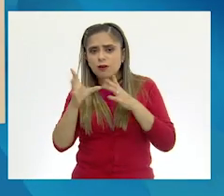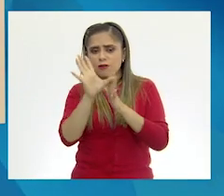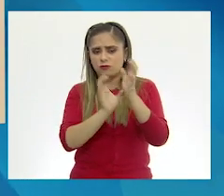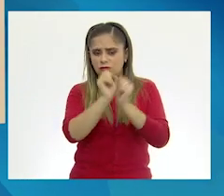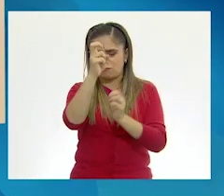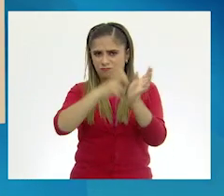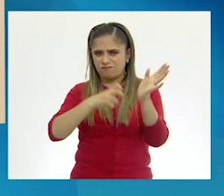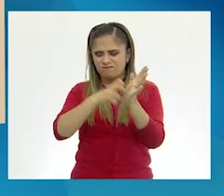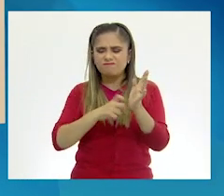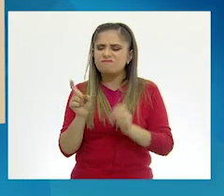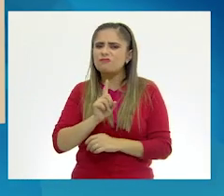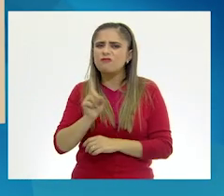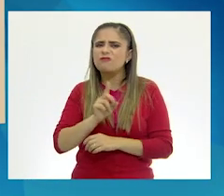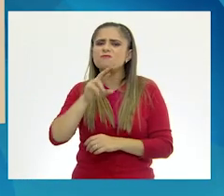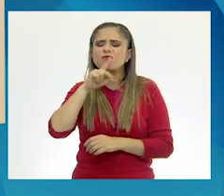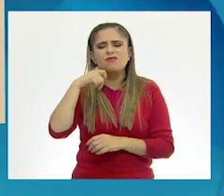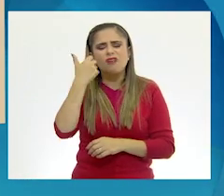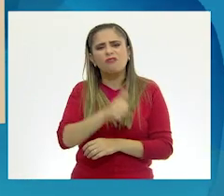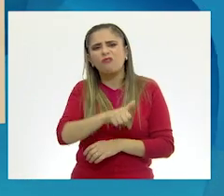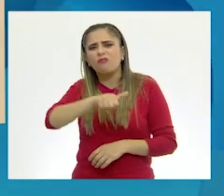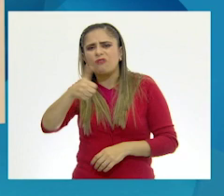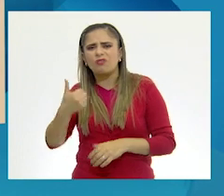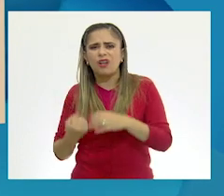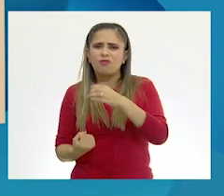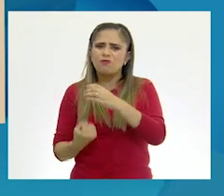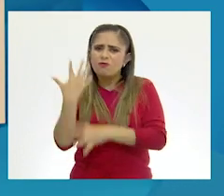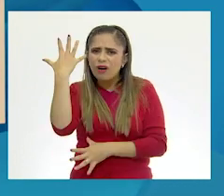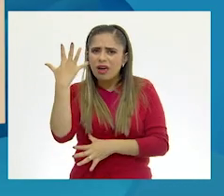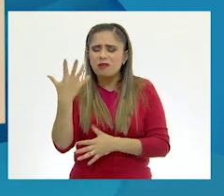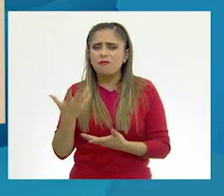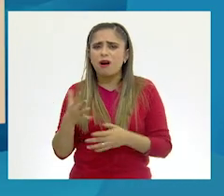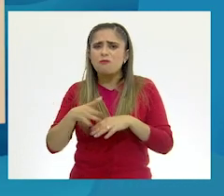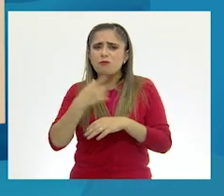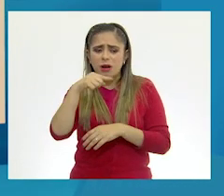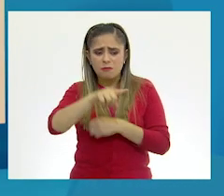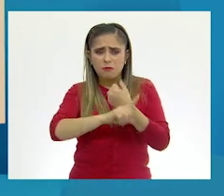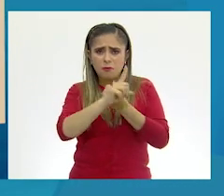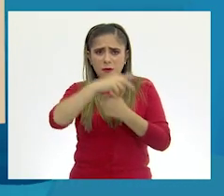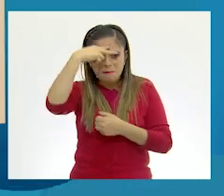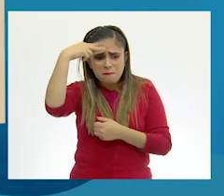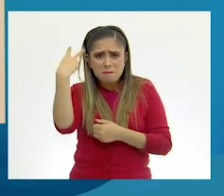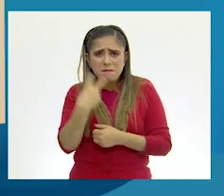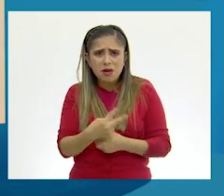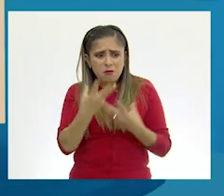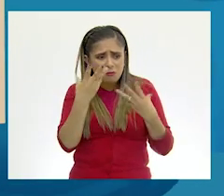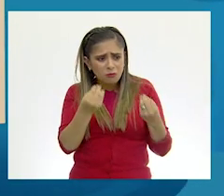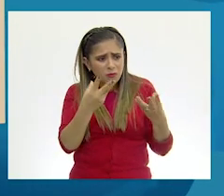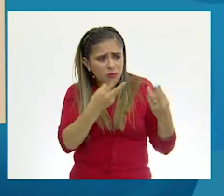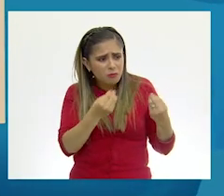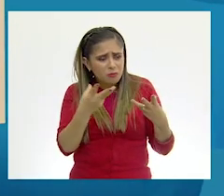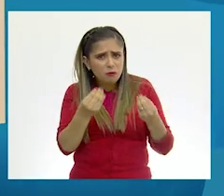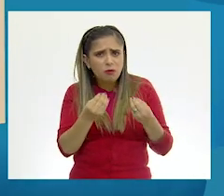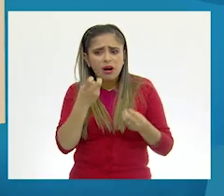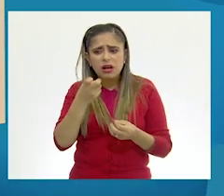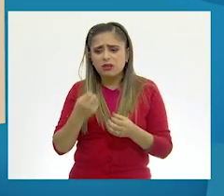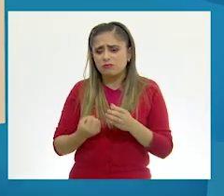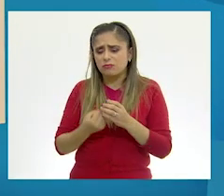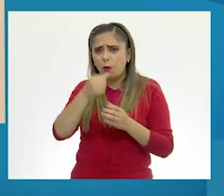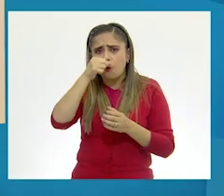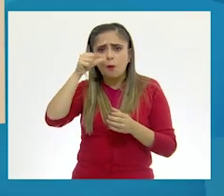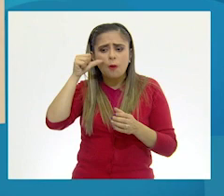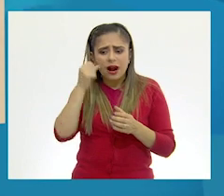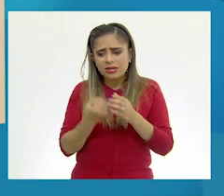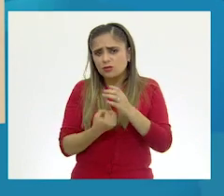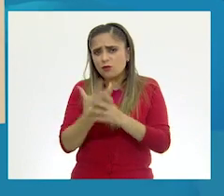Constitución, decidieron preparar una nueva, porque pensaban que los problemas de México eran diferentes a los que hubo en tiempos de Juárez,